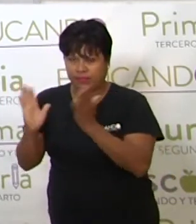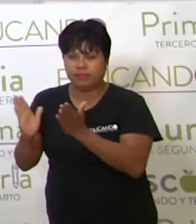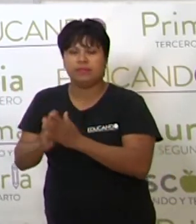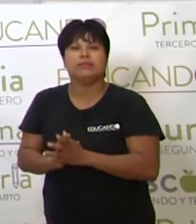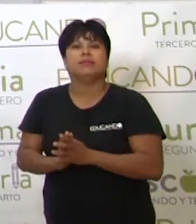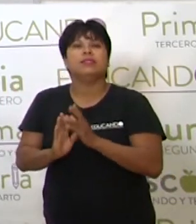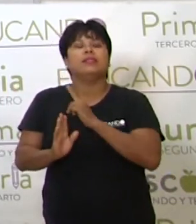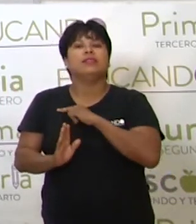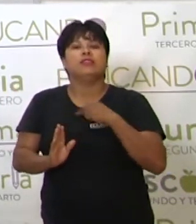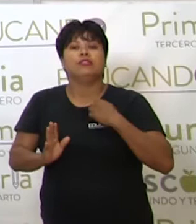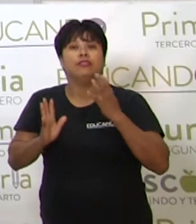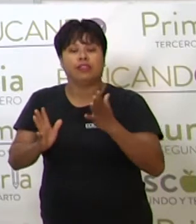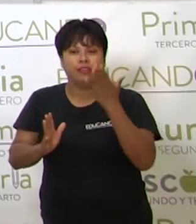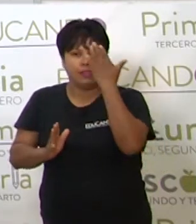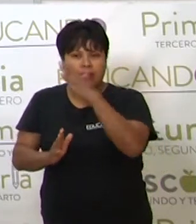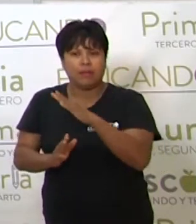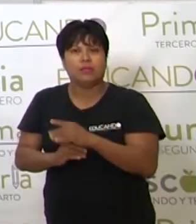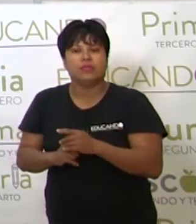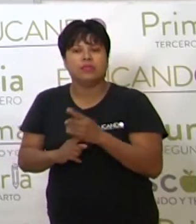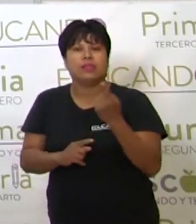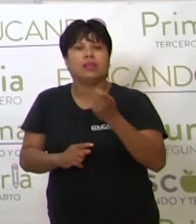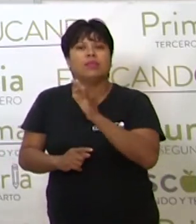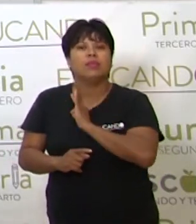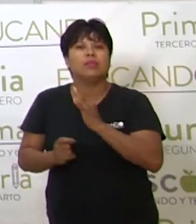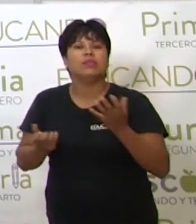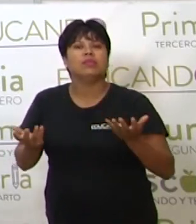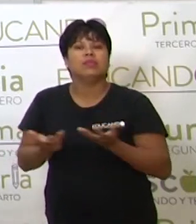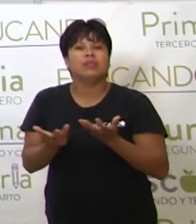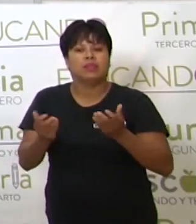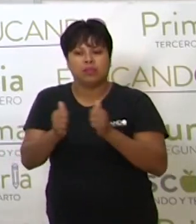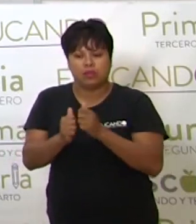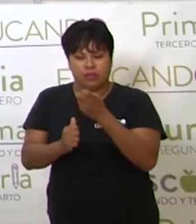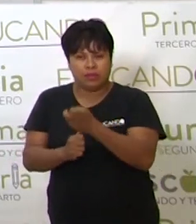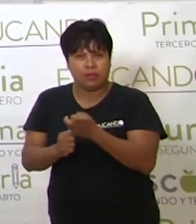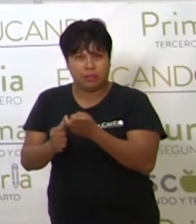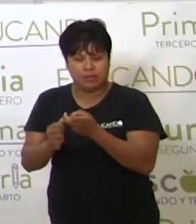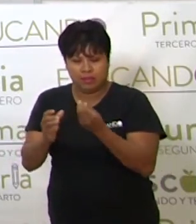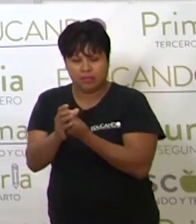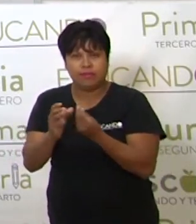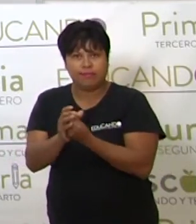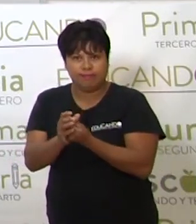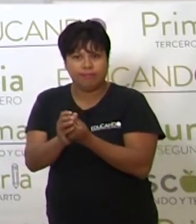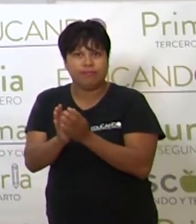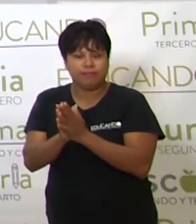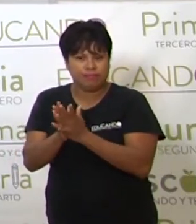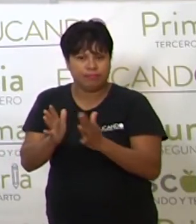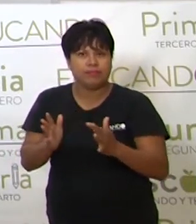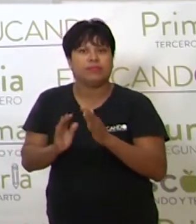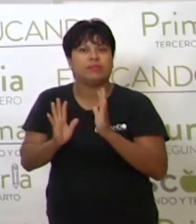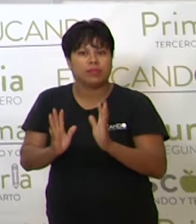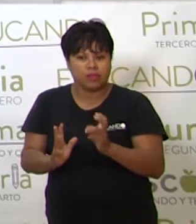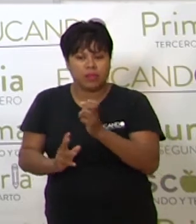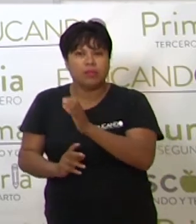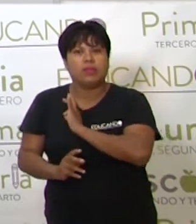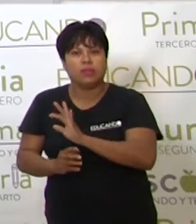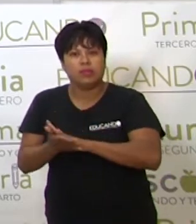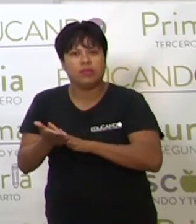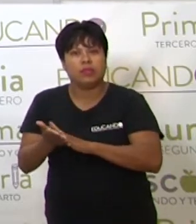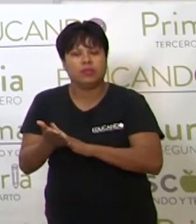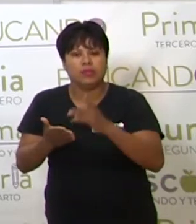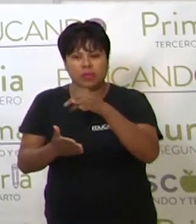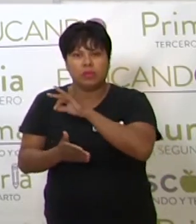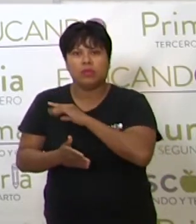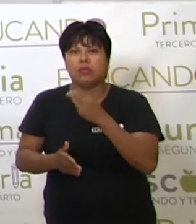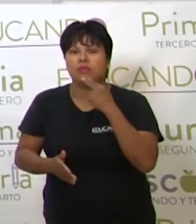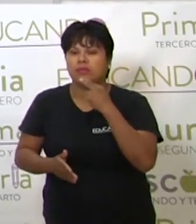sabemos qué es lo que vamos a lograr con el desarrollo de esta sesión por lo tanto ya podemos borrarlo para utilizar este